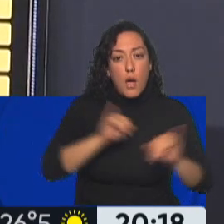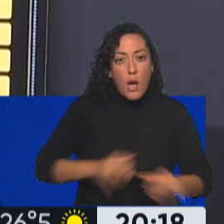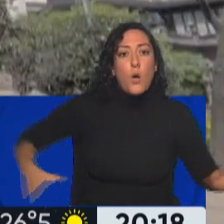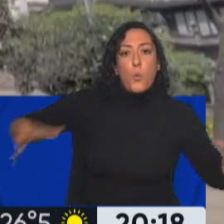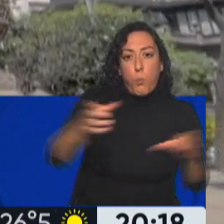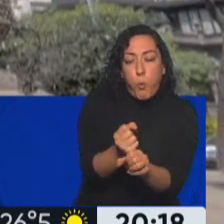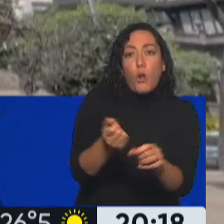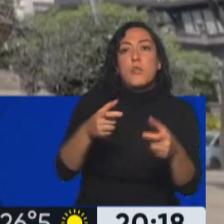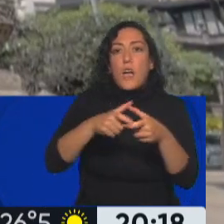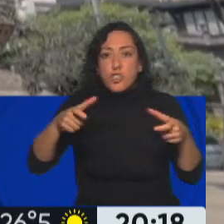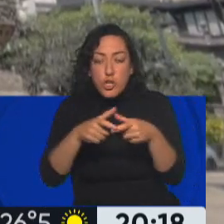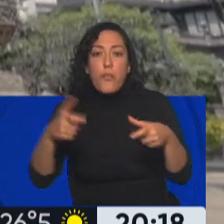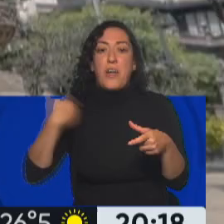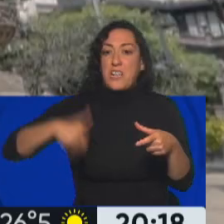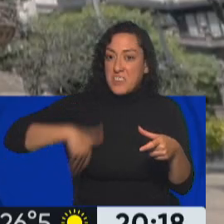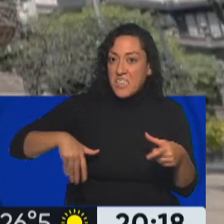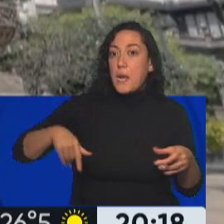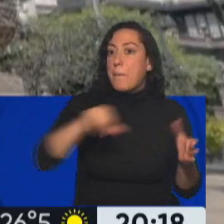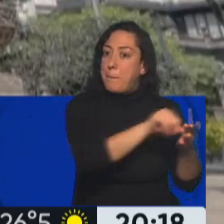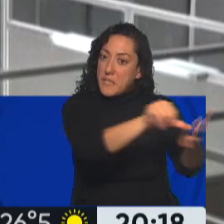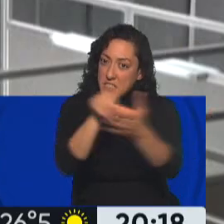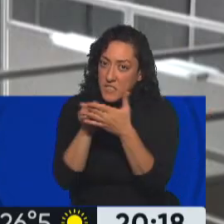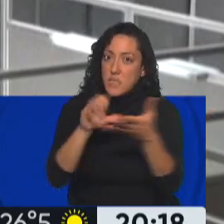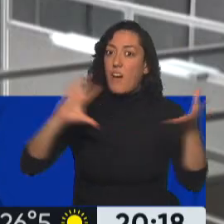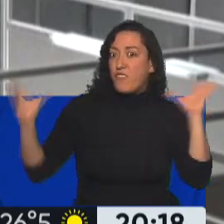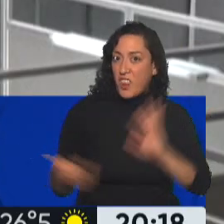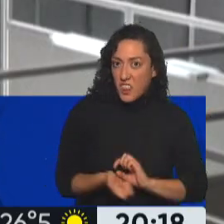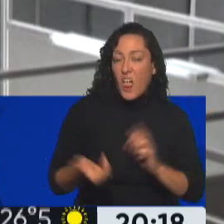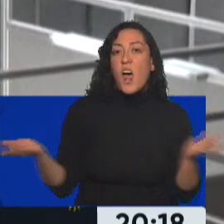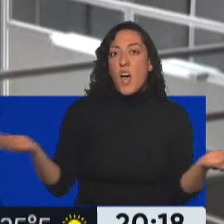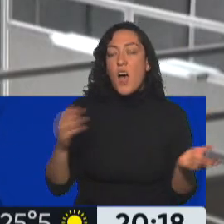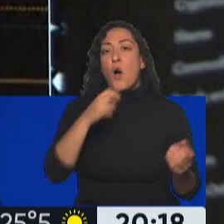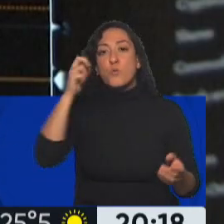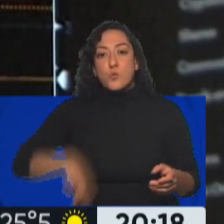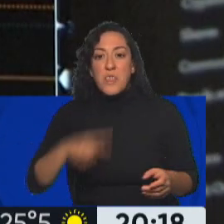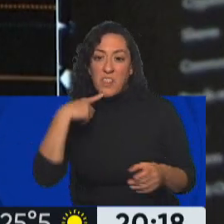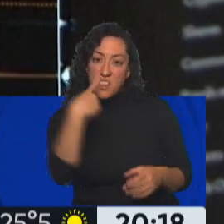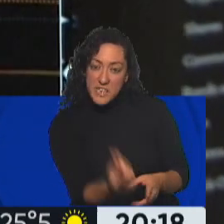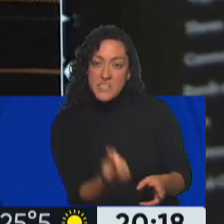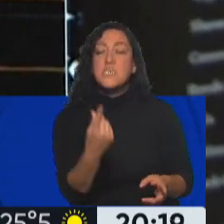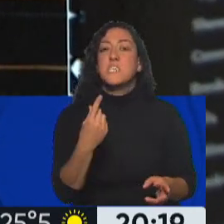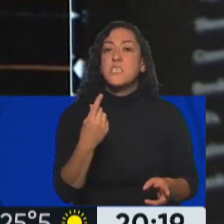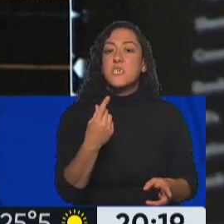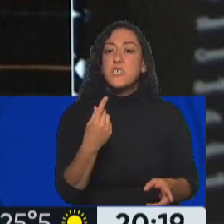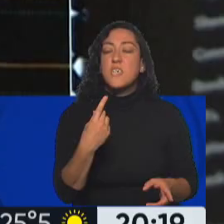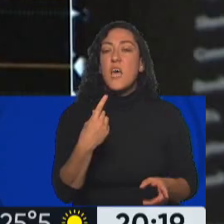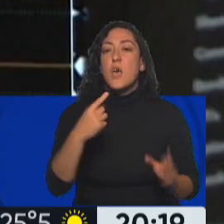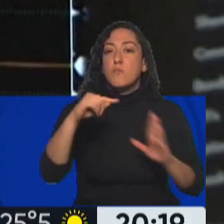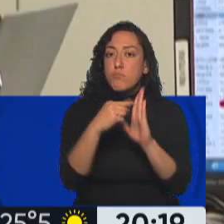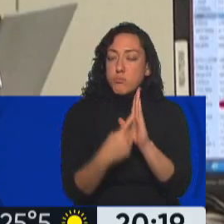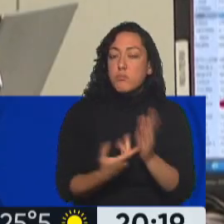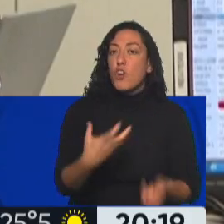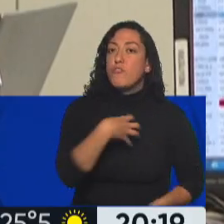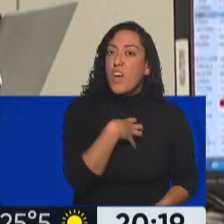el exterior. Agustín Echevarne destaca que esta situación está generando un aumento en el índice de riesgo